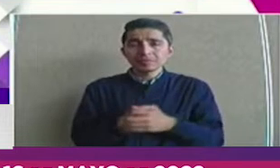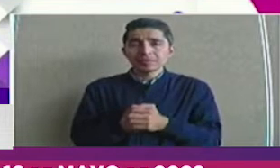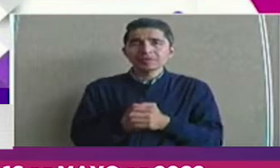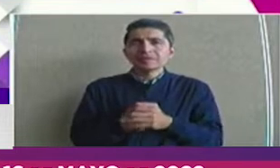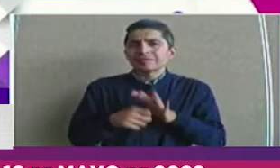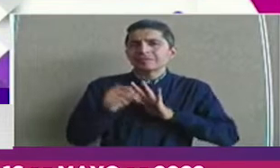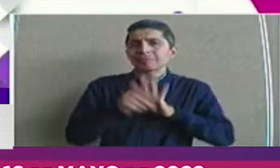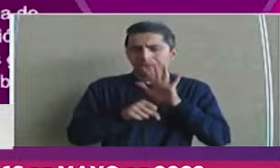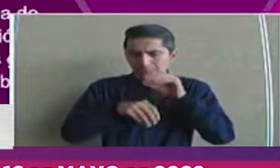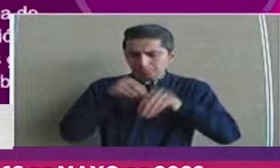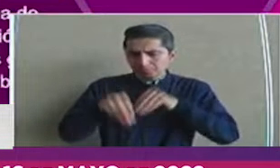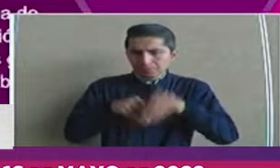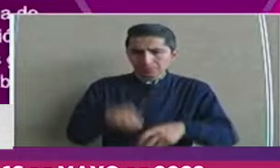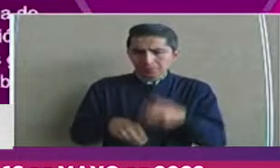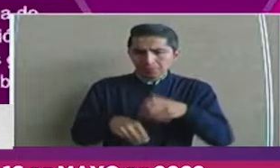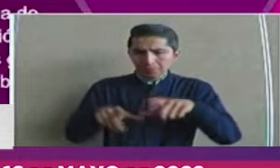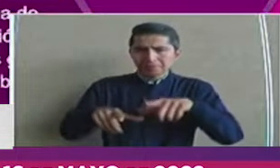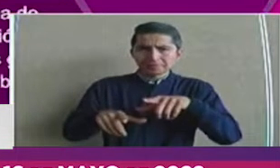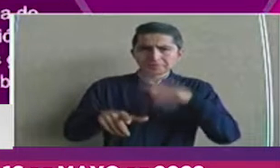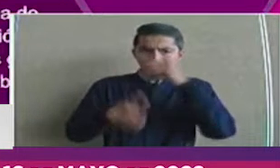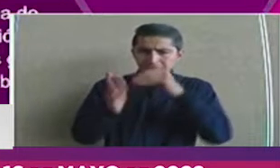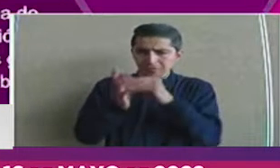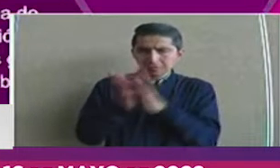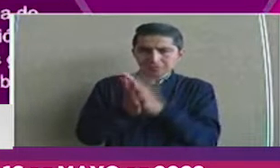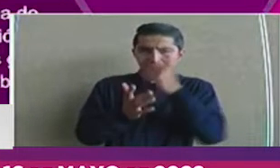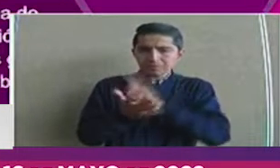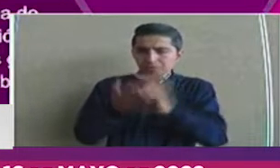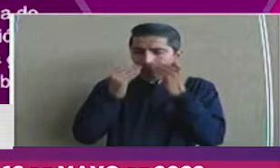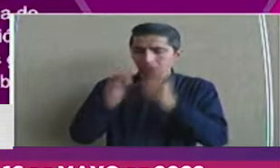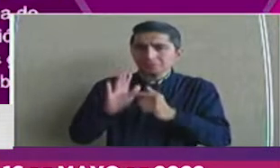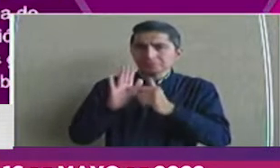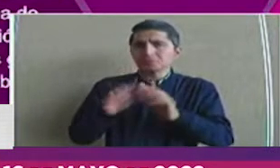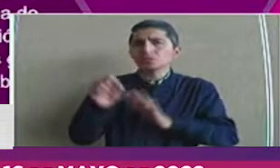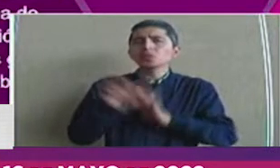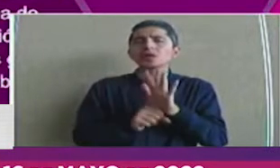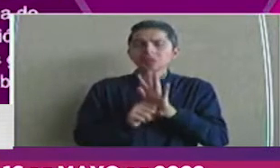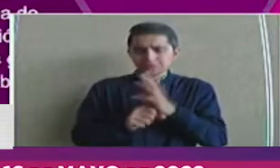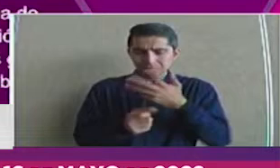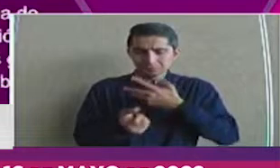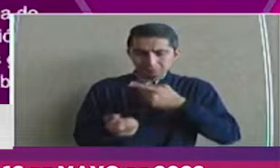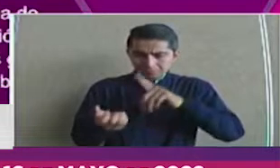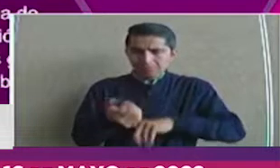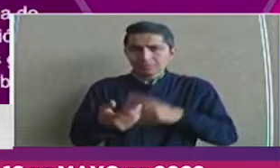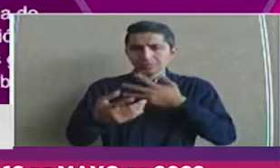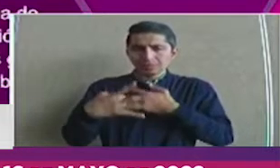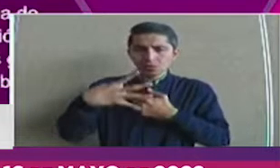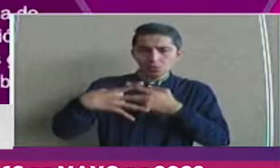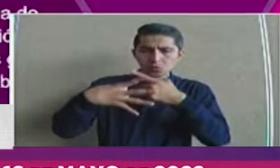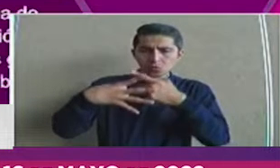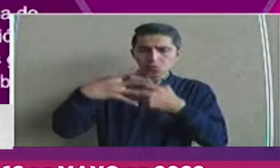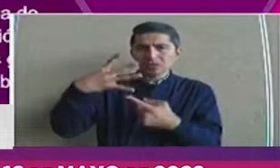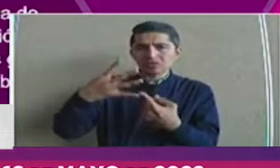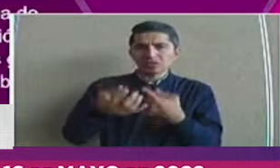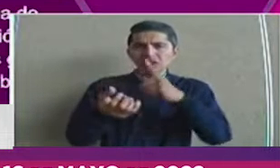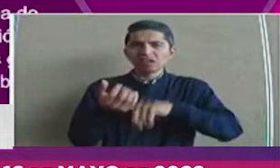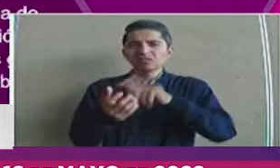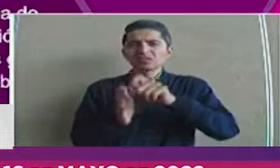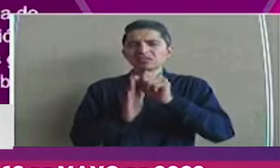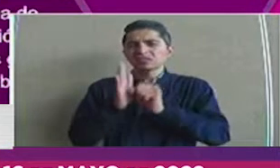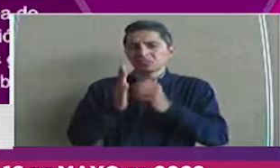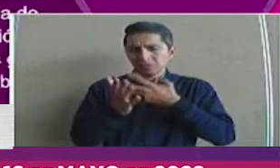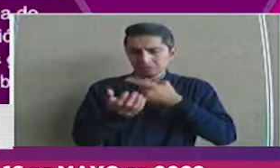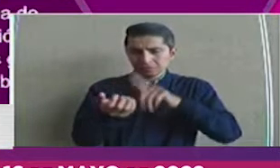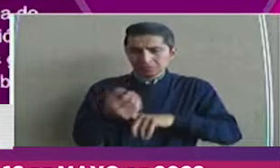¿Cuáles son los componentes de la Plataforma Nacional de Transparencia? Bueno, la Plataforma Nacional de Transparencia tiene cuatro sistemas. Uno